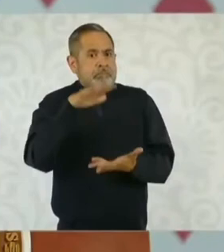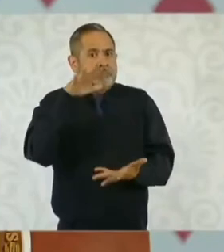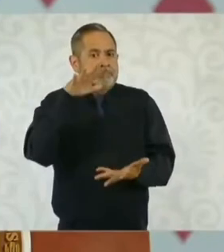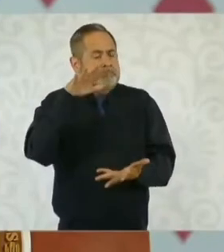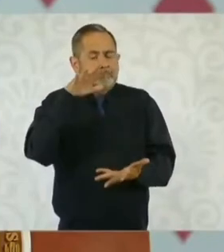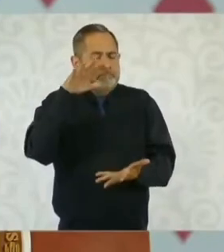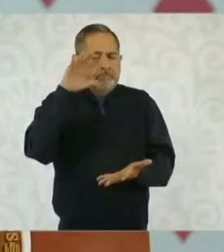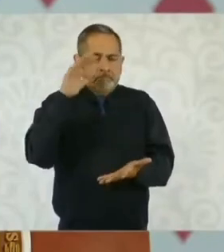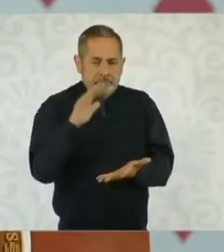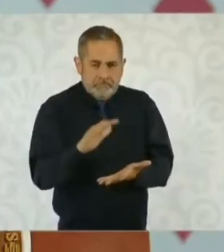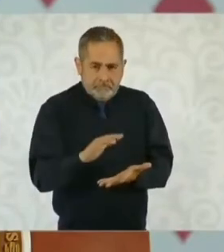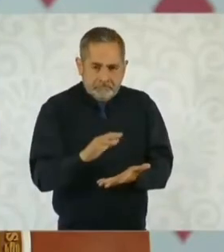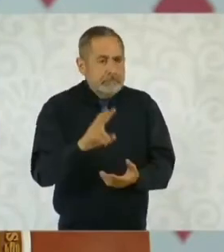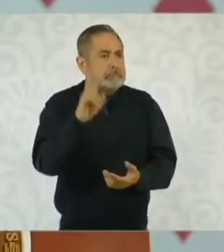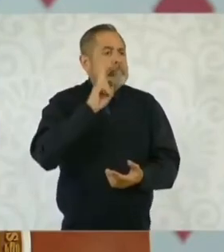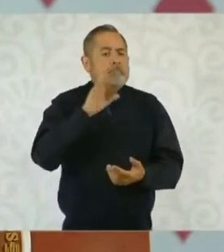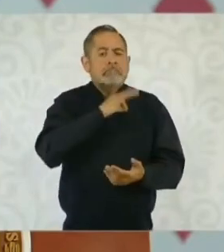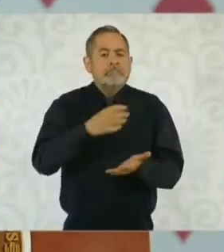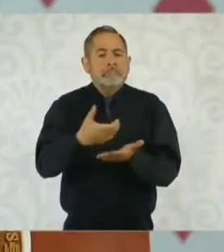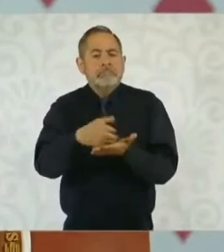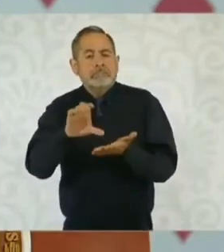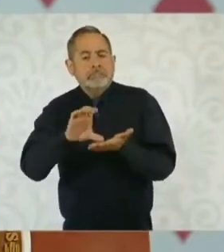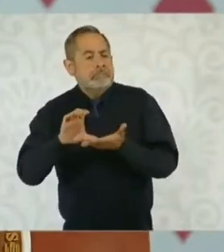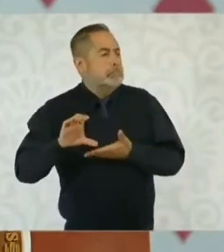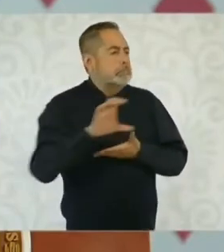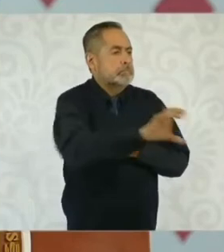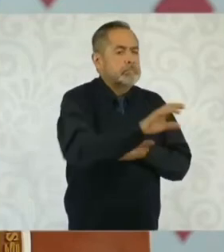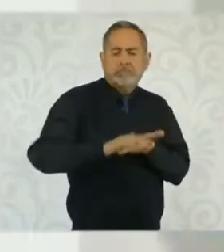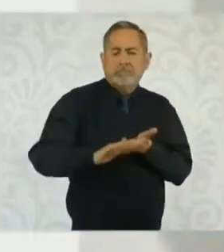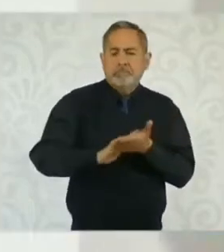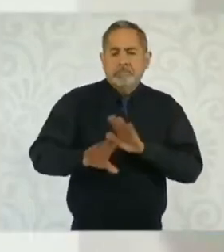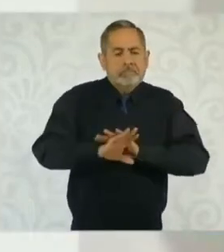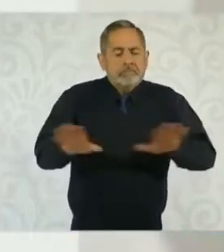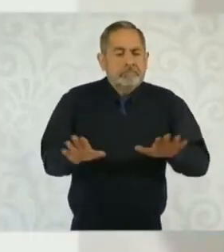Puede haber quitas de